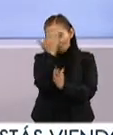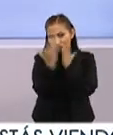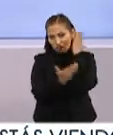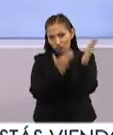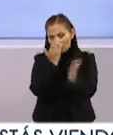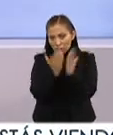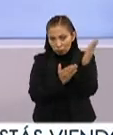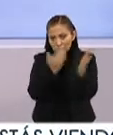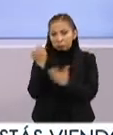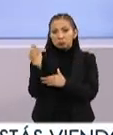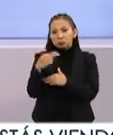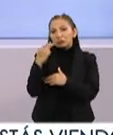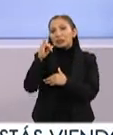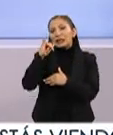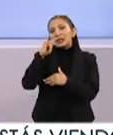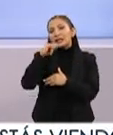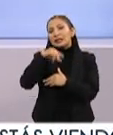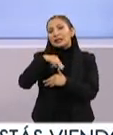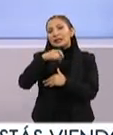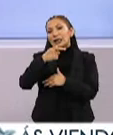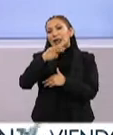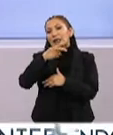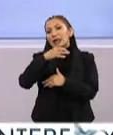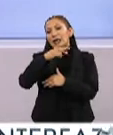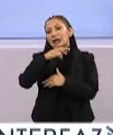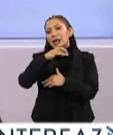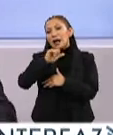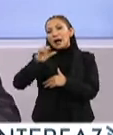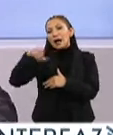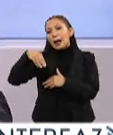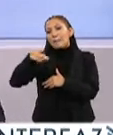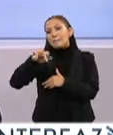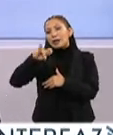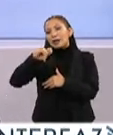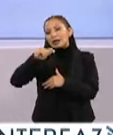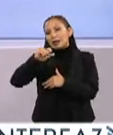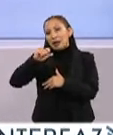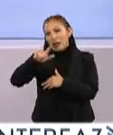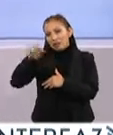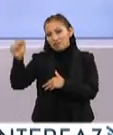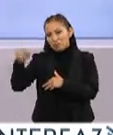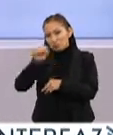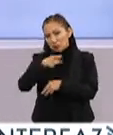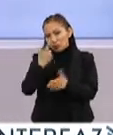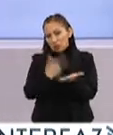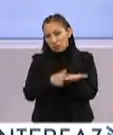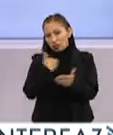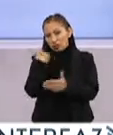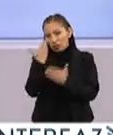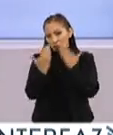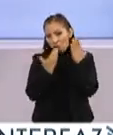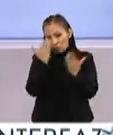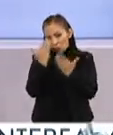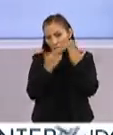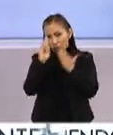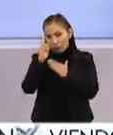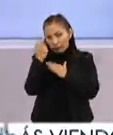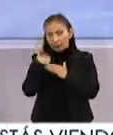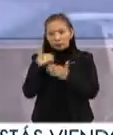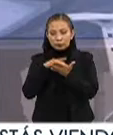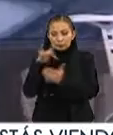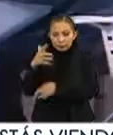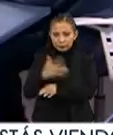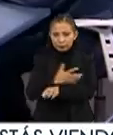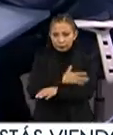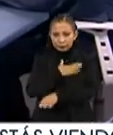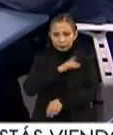licenciatura, la Ingeniería Ambiental, que precisamente imparte nuestra máxima casa de estudios. Cristian Emanuel, gracias por estar con